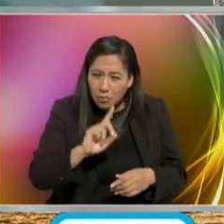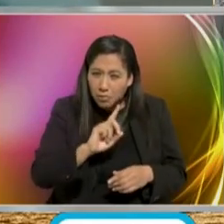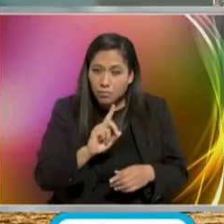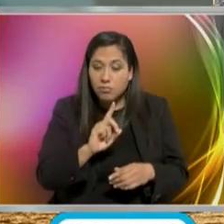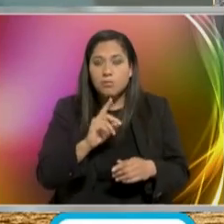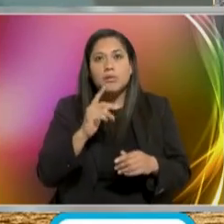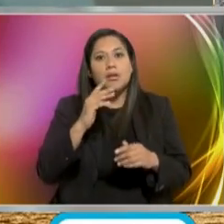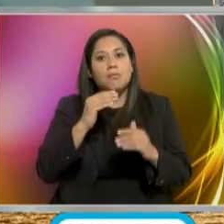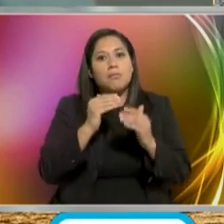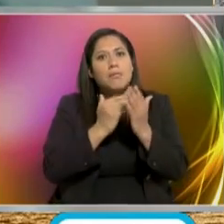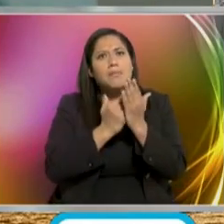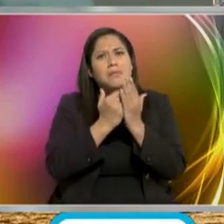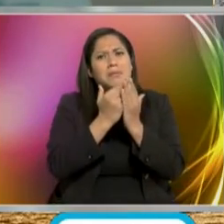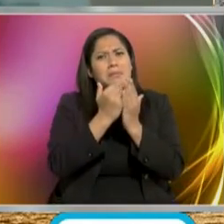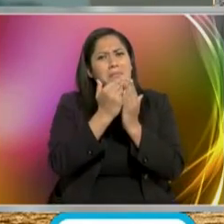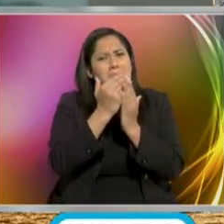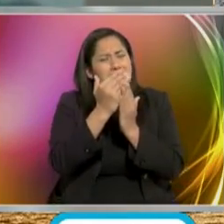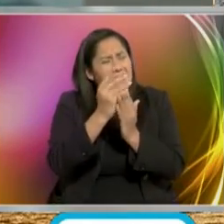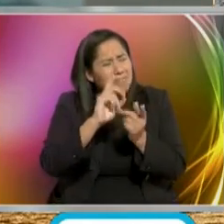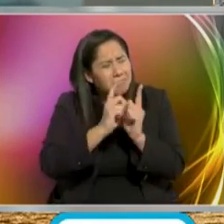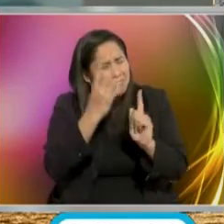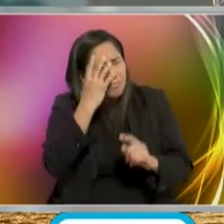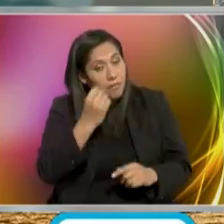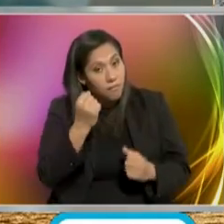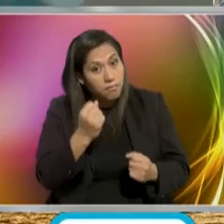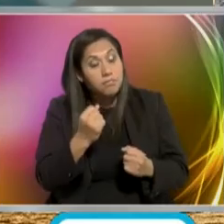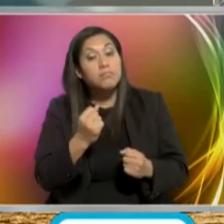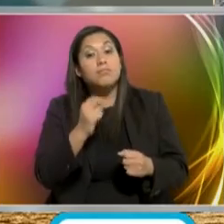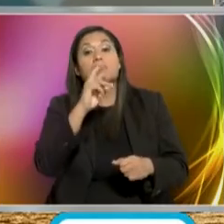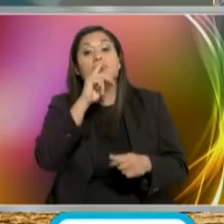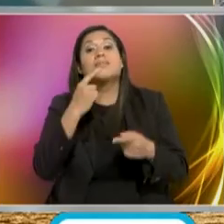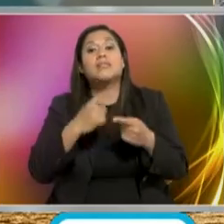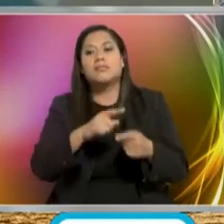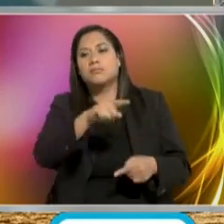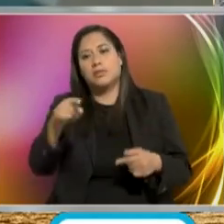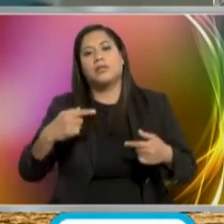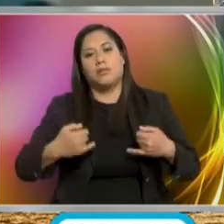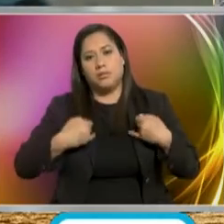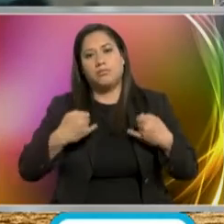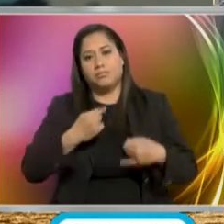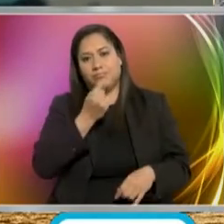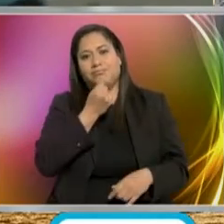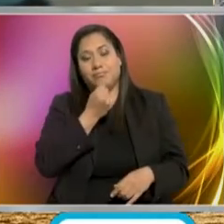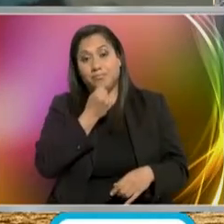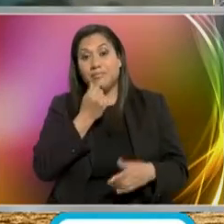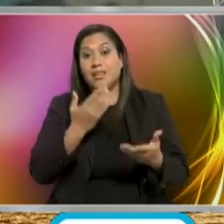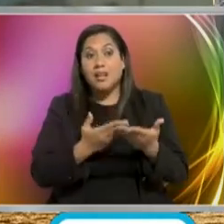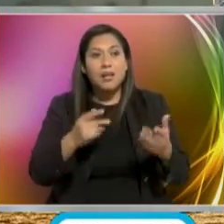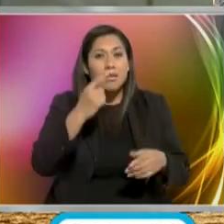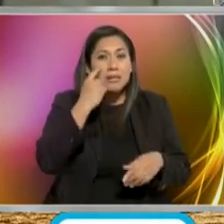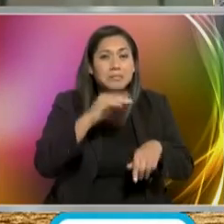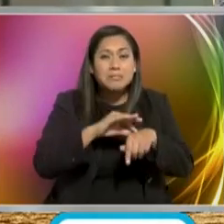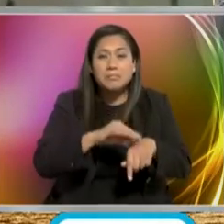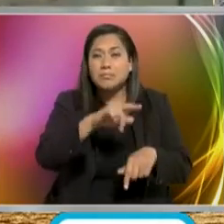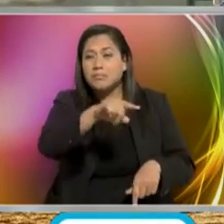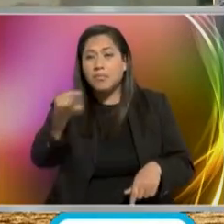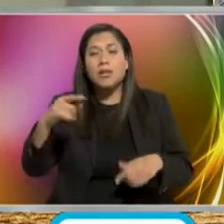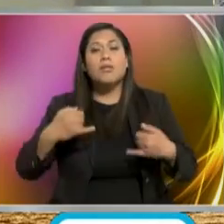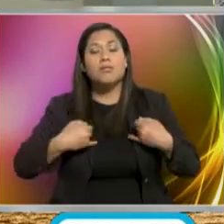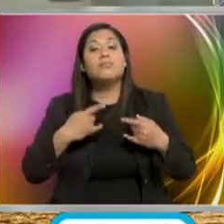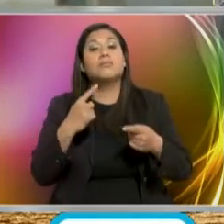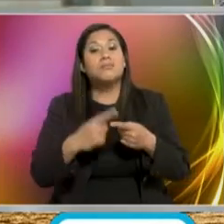niveles, ¿no? Claro. Y lo más importante, que nos preocupan los chavitos, los chavos. Hoy por hoy hay más adolescentes y